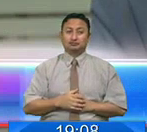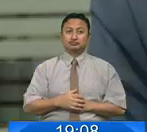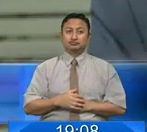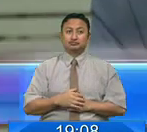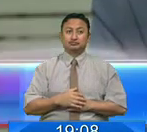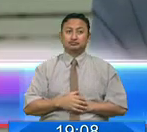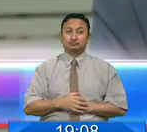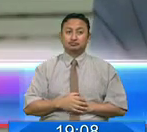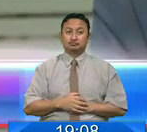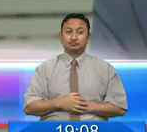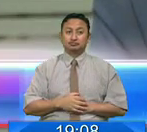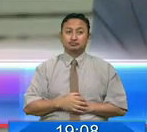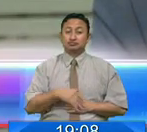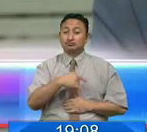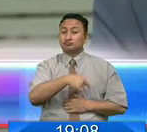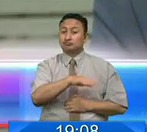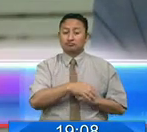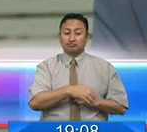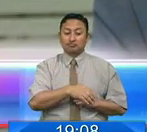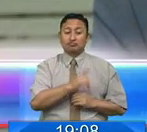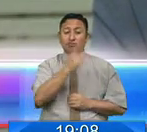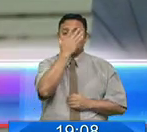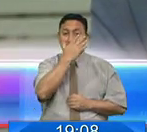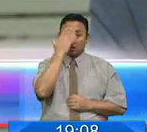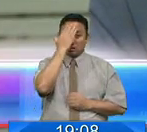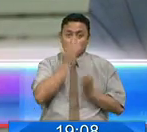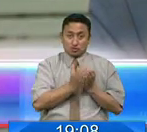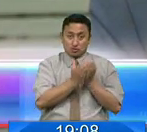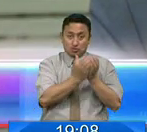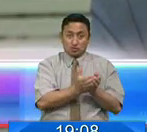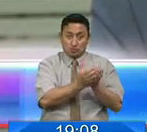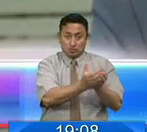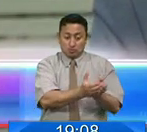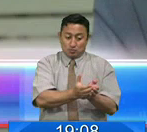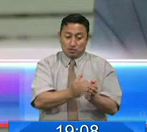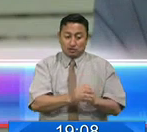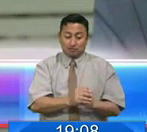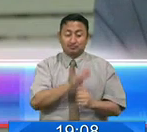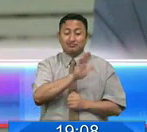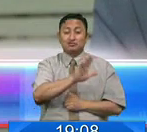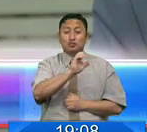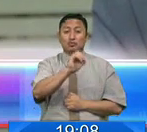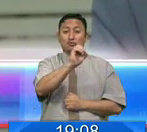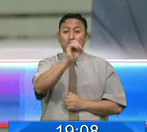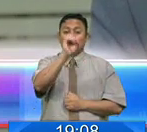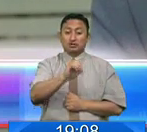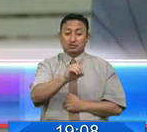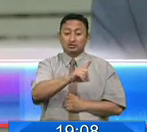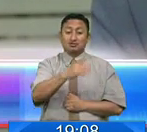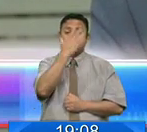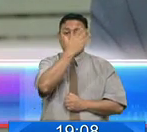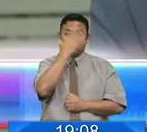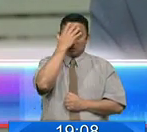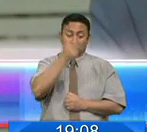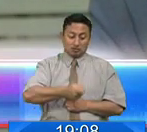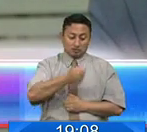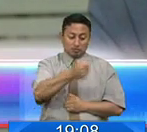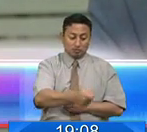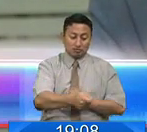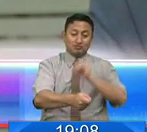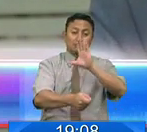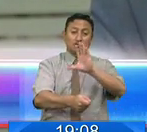produzca la concesión del puerto de esmeraldas será 50 por ciento para la ciudad esmeralda